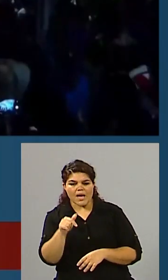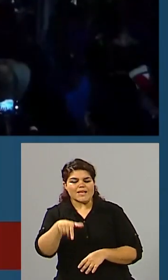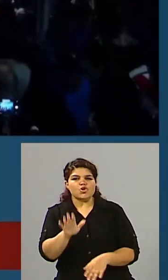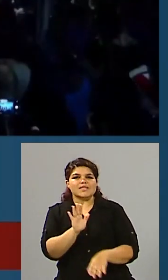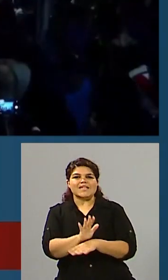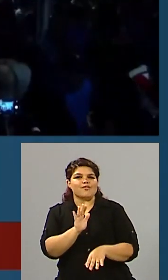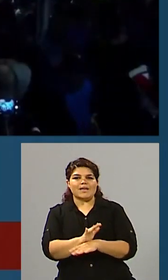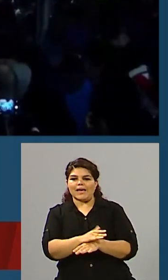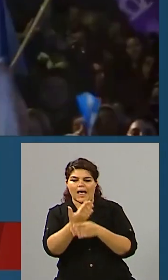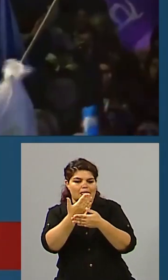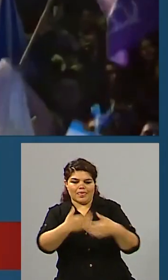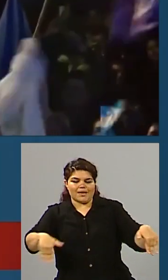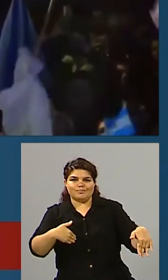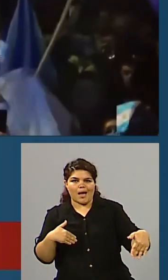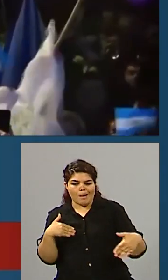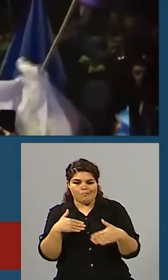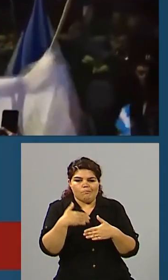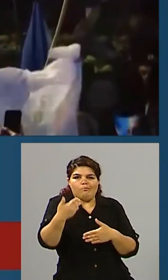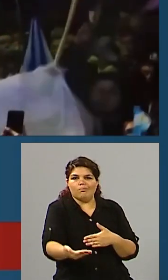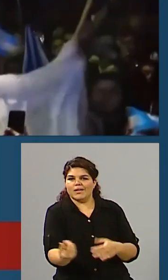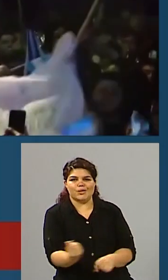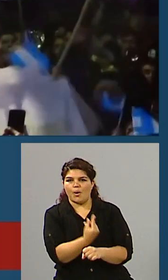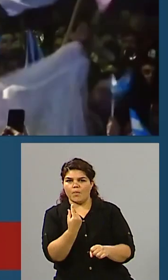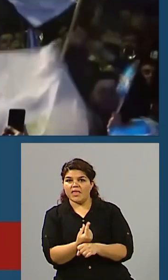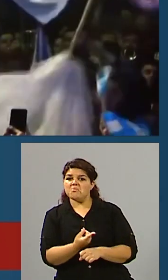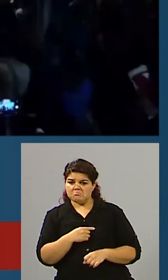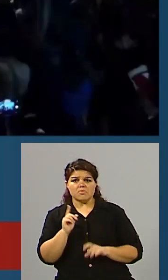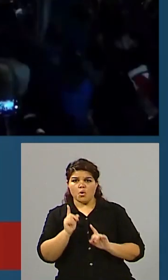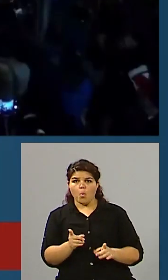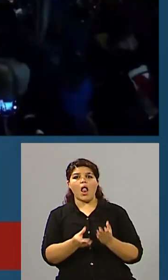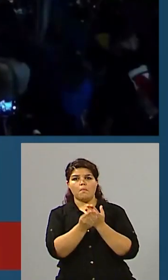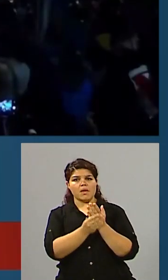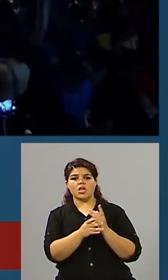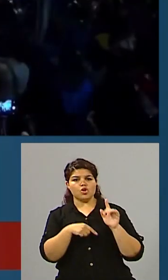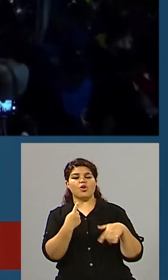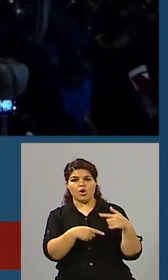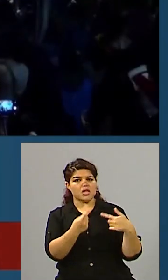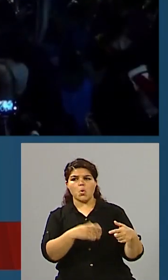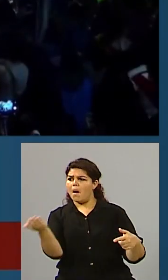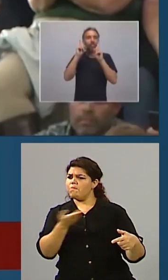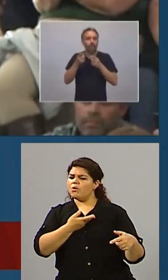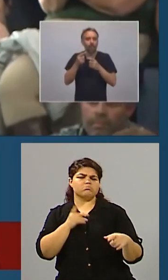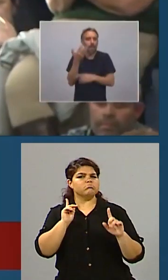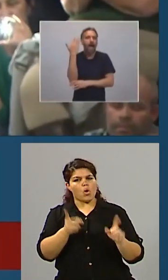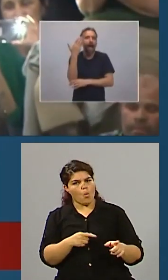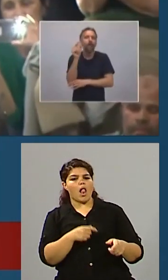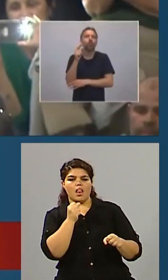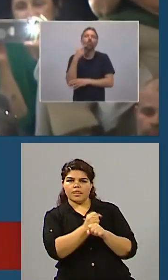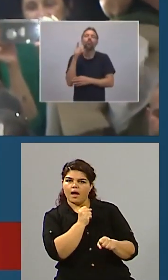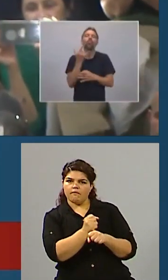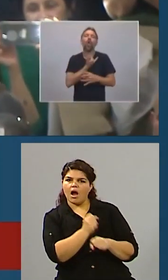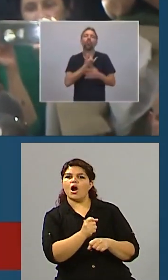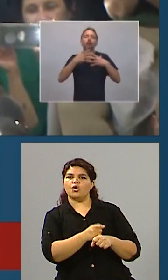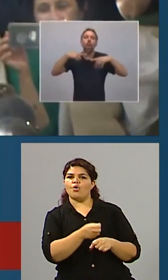su carrera política, pero como se ha mantenido al frente del ministerio y ha seguido con sus responsabilidades,